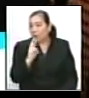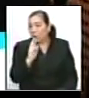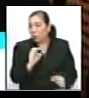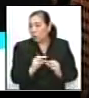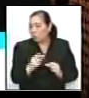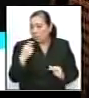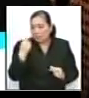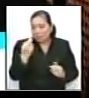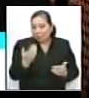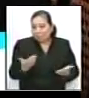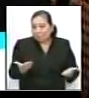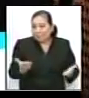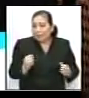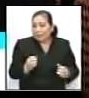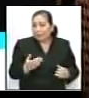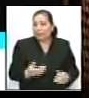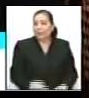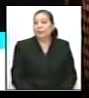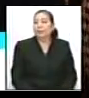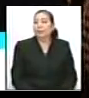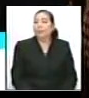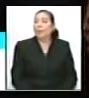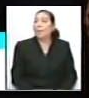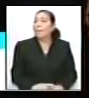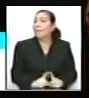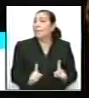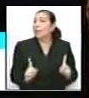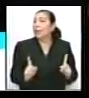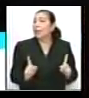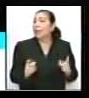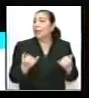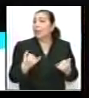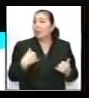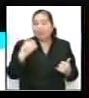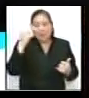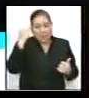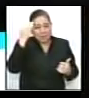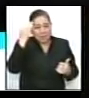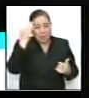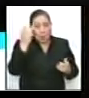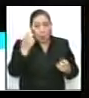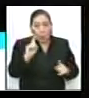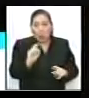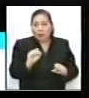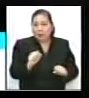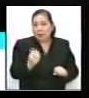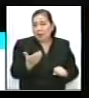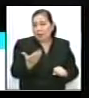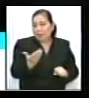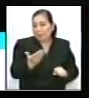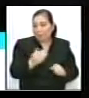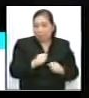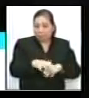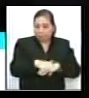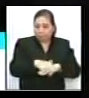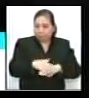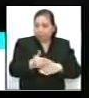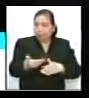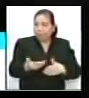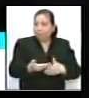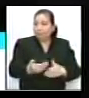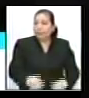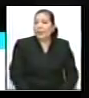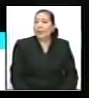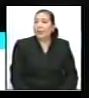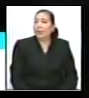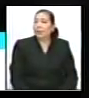políticas, si es que las hubieren. Pero la manera de saberlo hacer cuando hay un pedido de levantamiento de inmunidad en